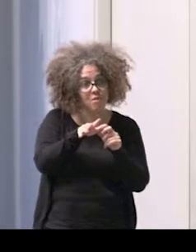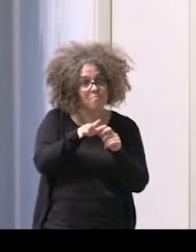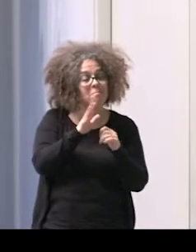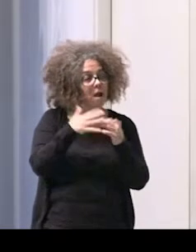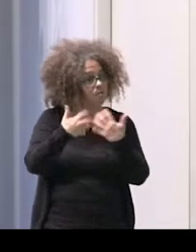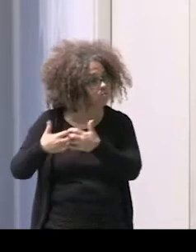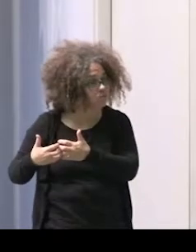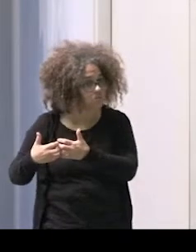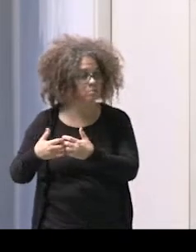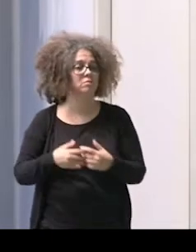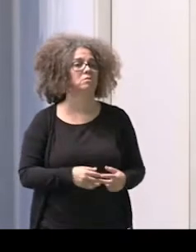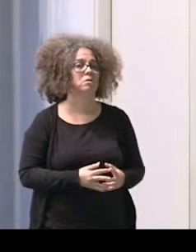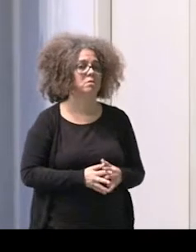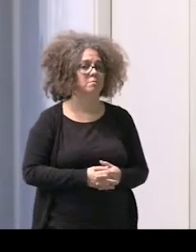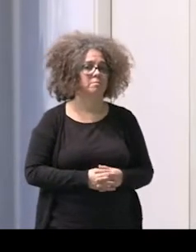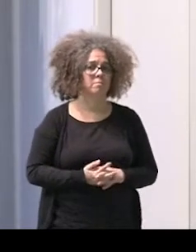de la tecnología del implante.